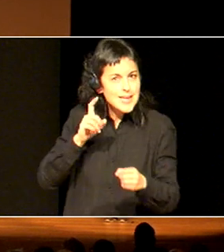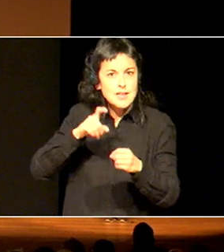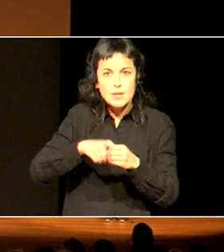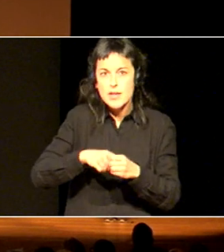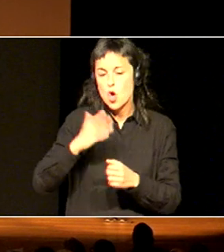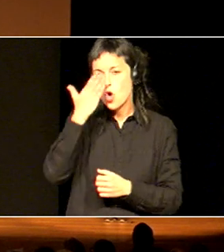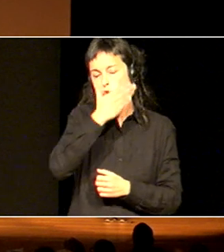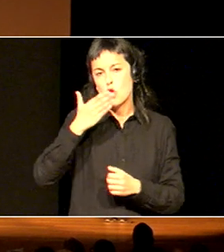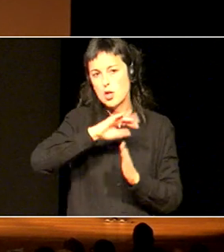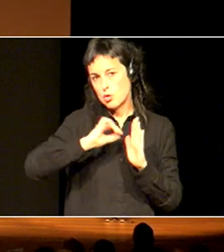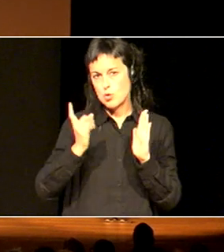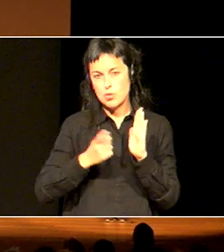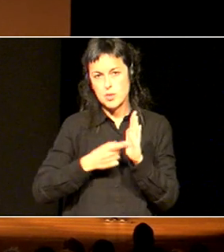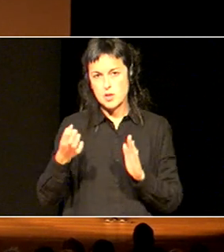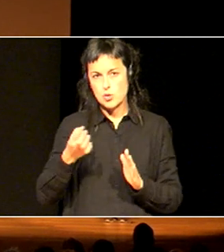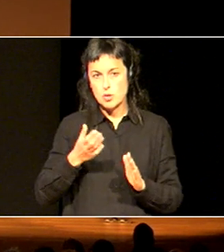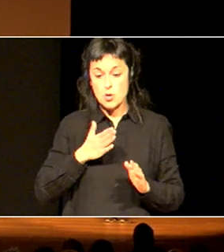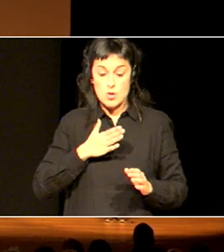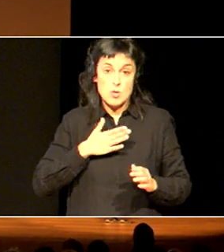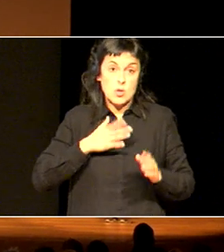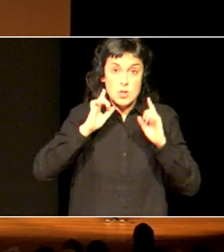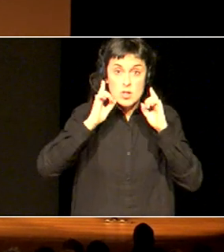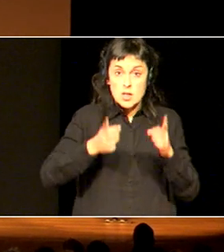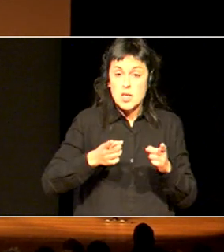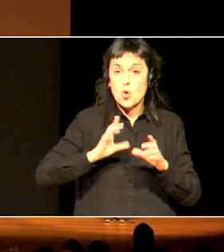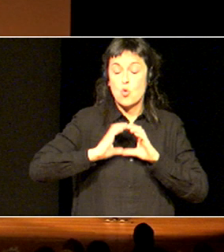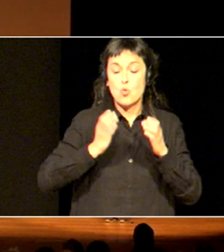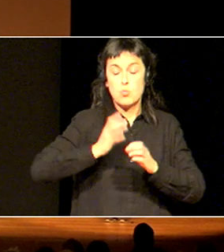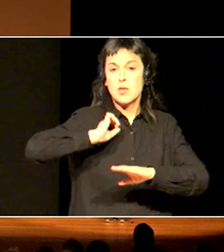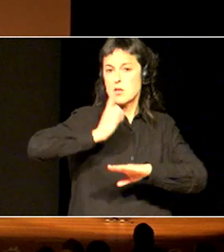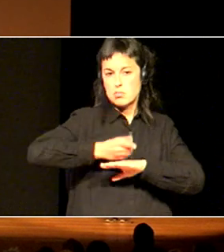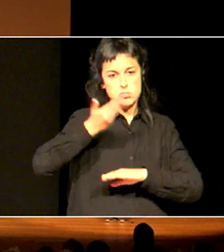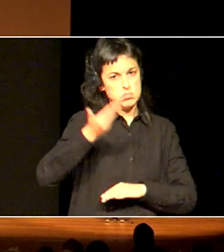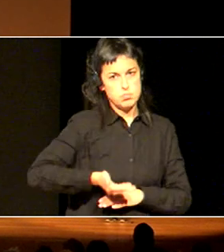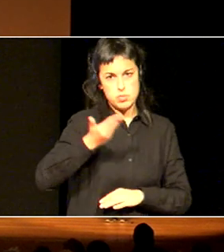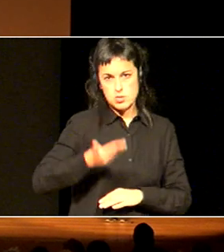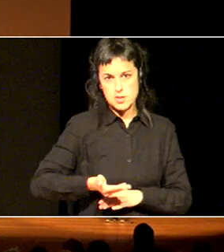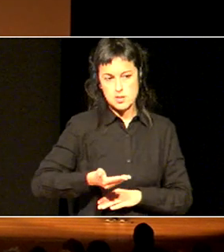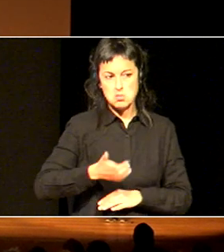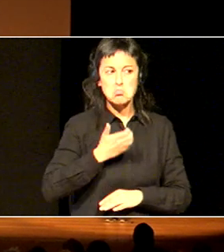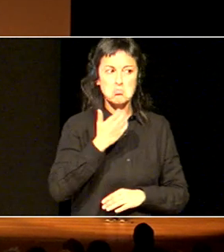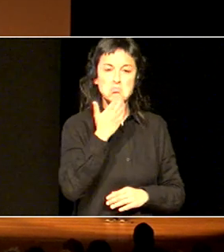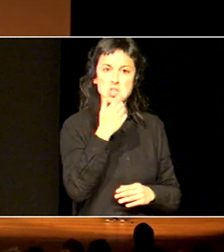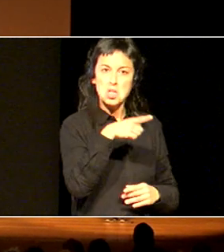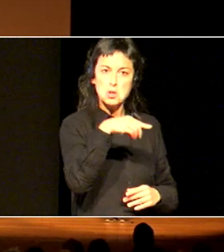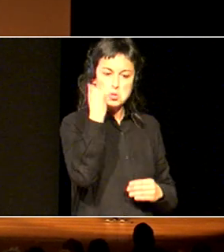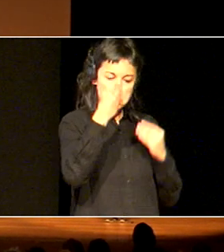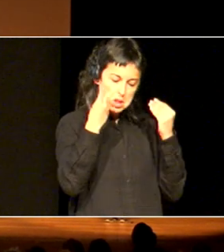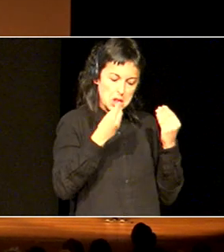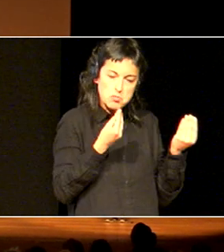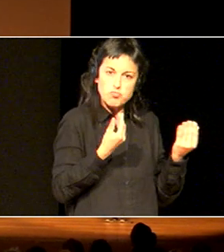ere, gure kasu aipatuko du zuzendaritza taldeak oso importantea da ikastetxe batetan, konbentzi dute badago zuzendaritza taldea, nik